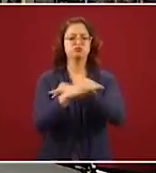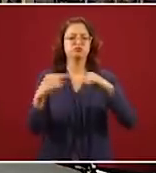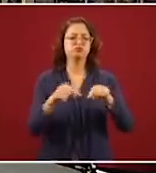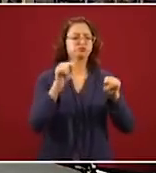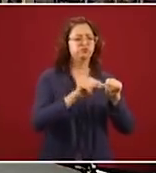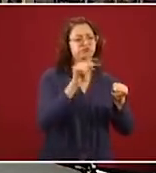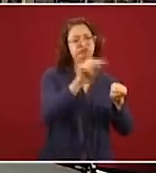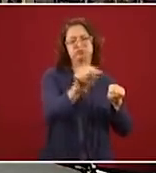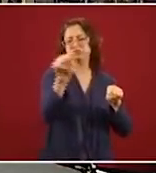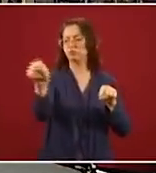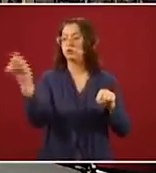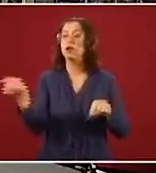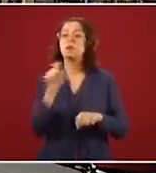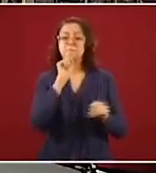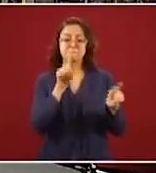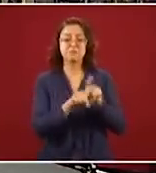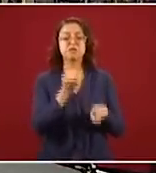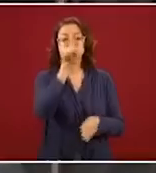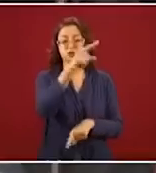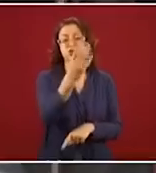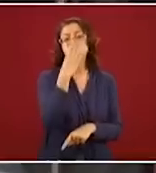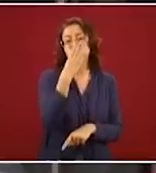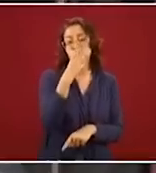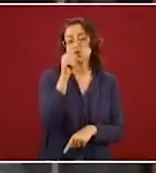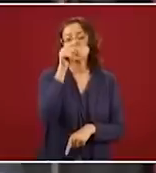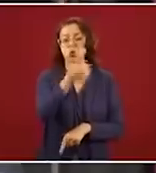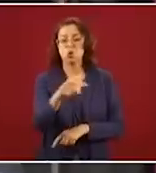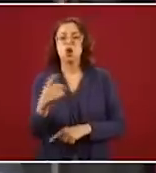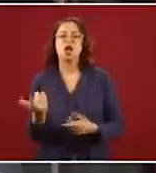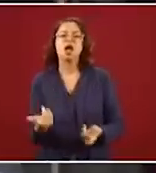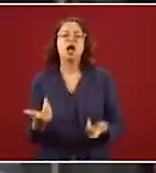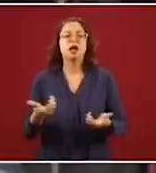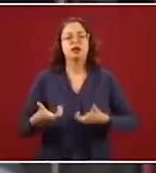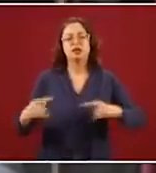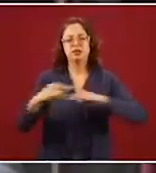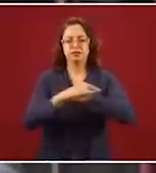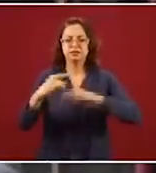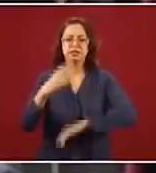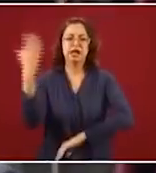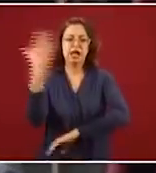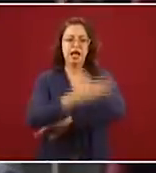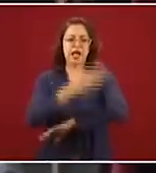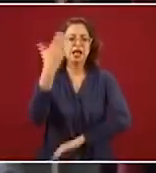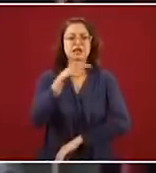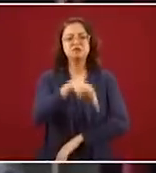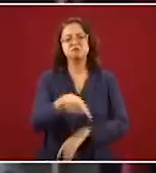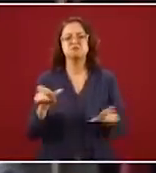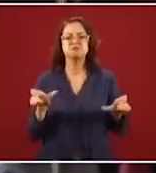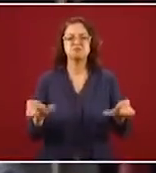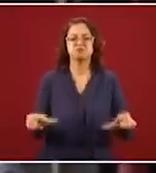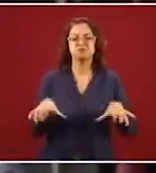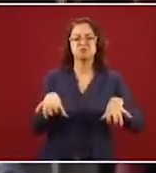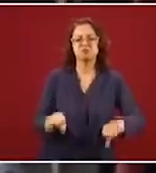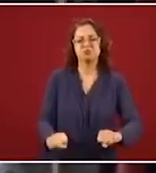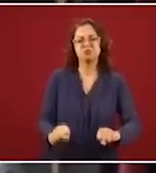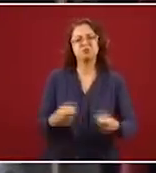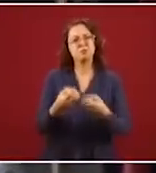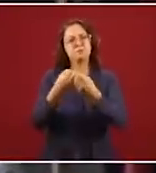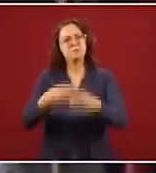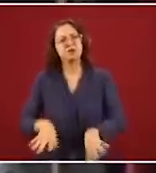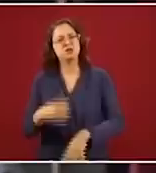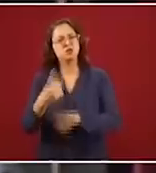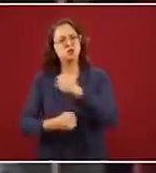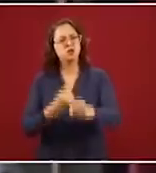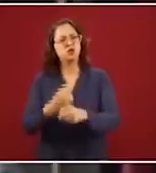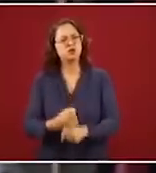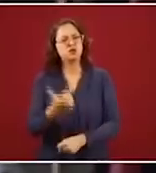en Sonora, que están tomadas las casetas, ¿tienen estimadas las pérdidas en ingresos del año pasado? Y también